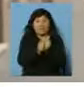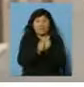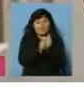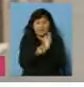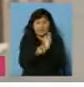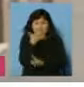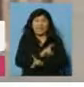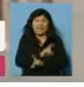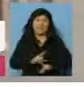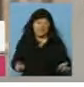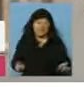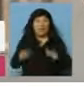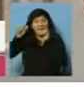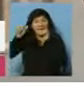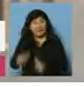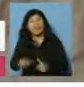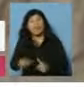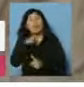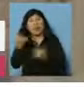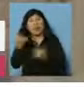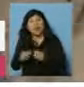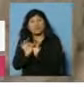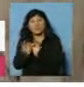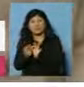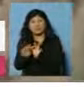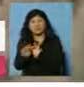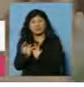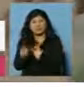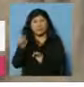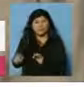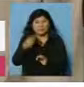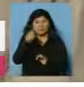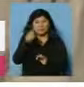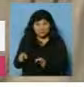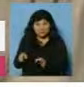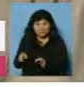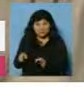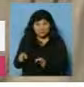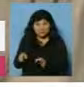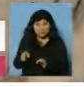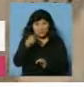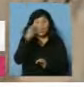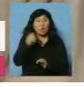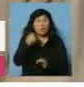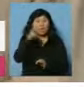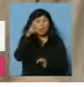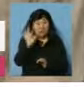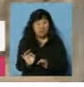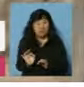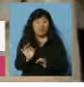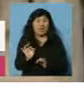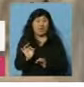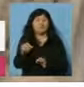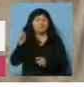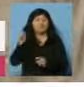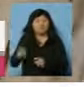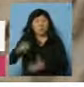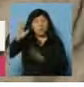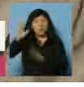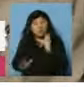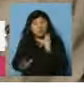vendiendo la bolsa de 50 kilos a 980 puesta en el molino. Desde hace más de un mes tenemos ese precio. Si bien es